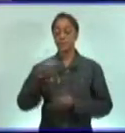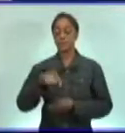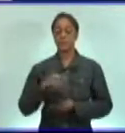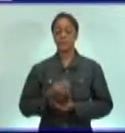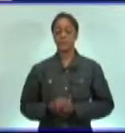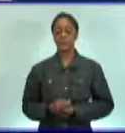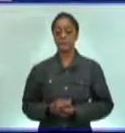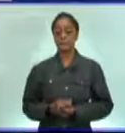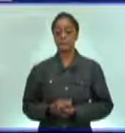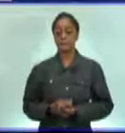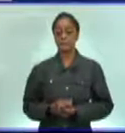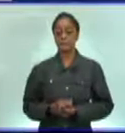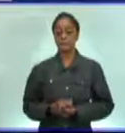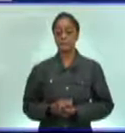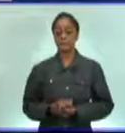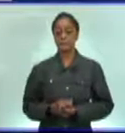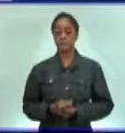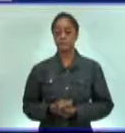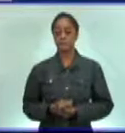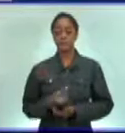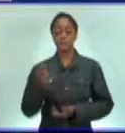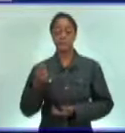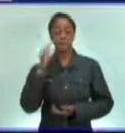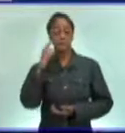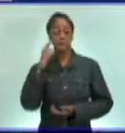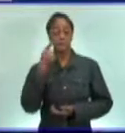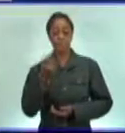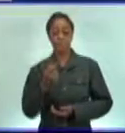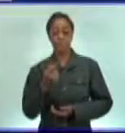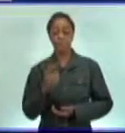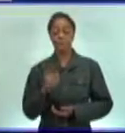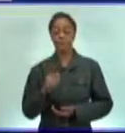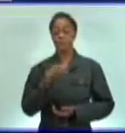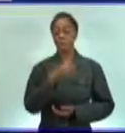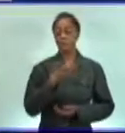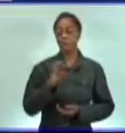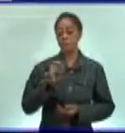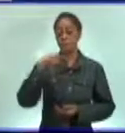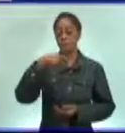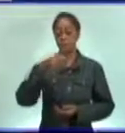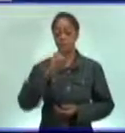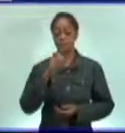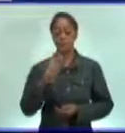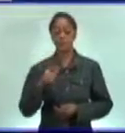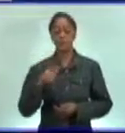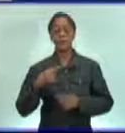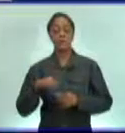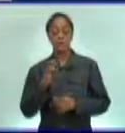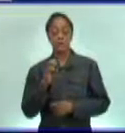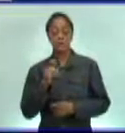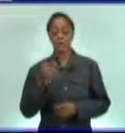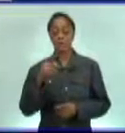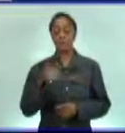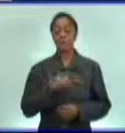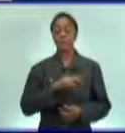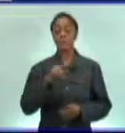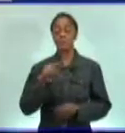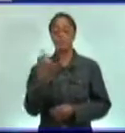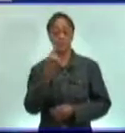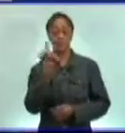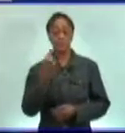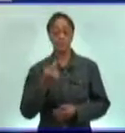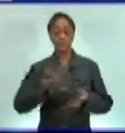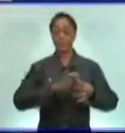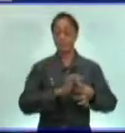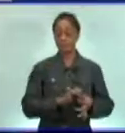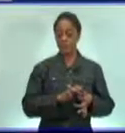continuación. Como pueden ver, los organismos autótrofos son aquellos que representan el primer